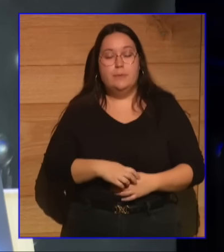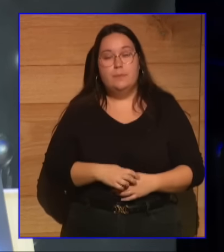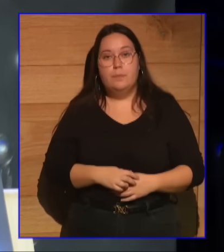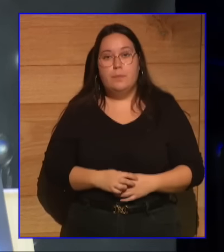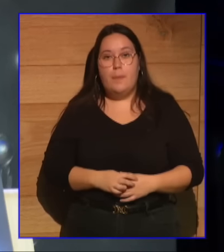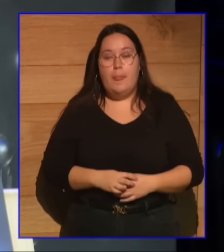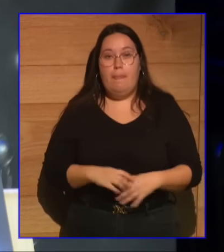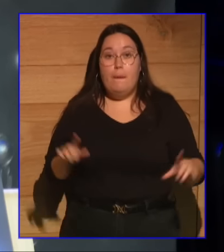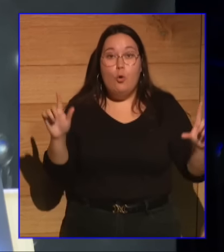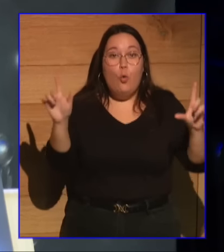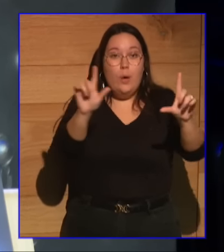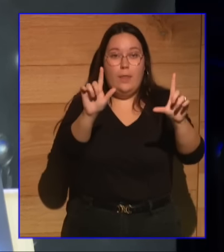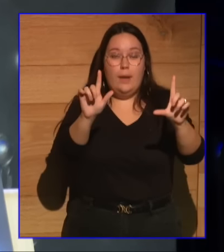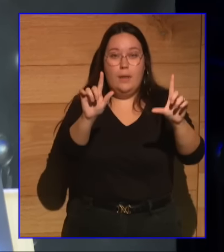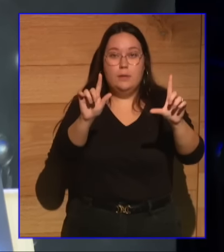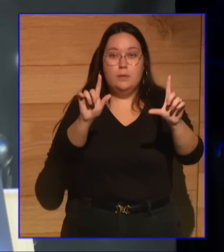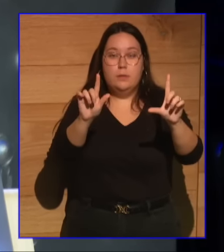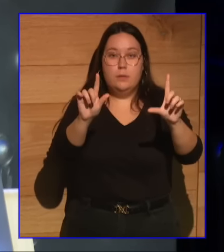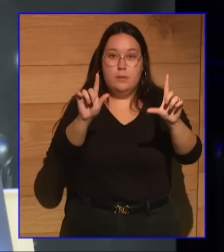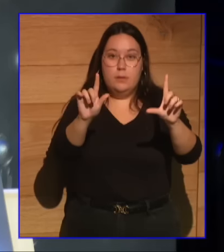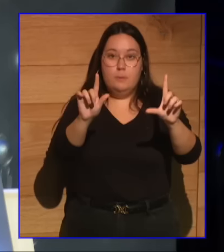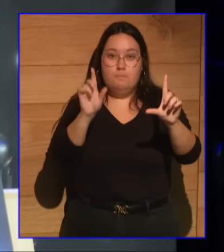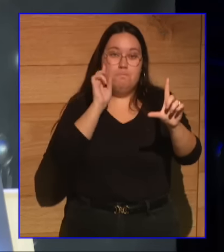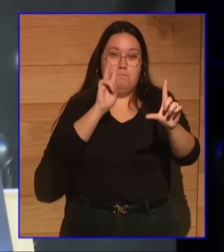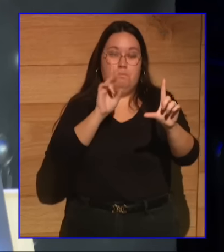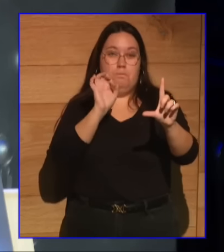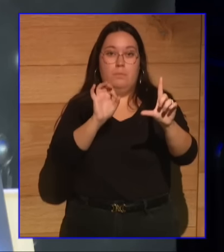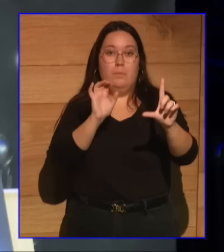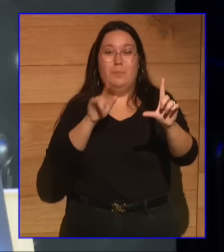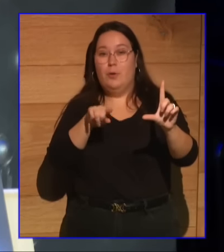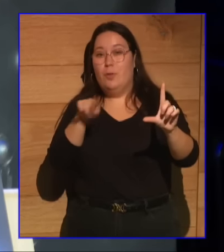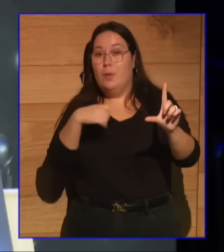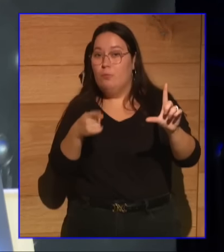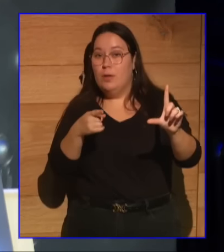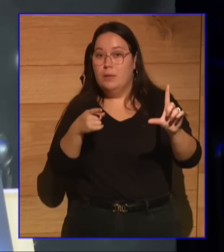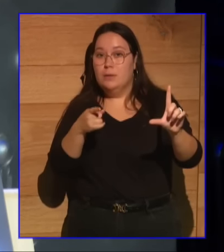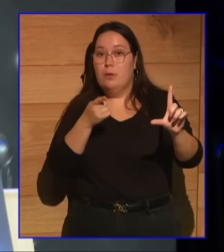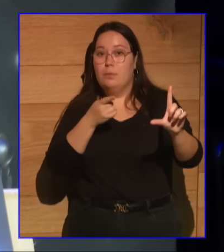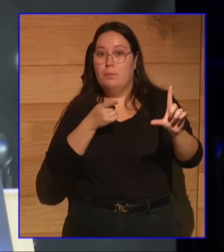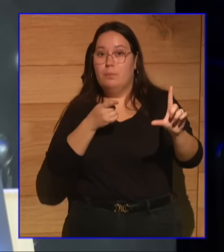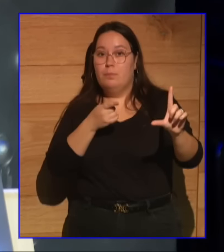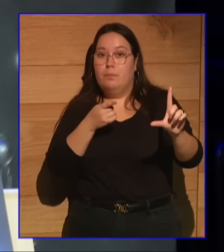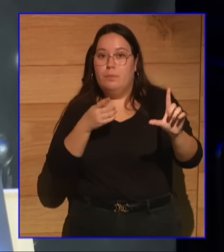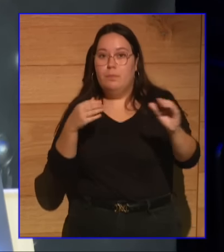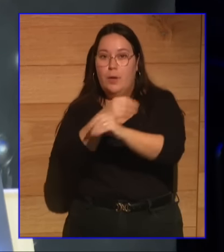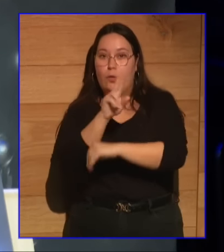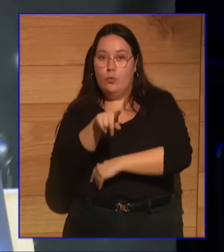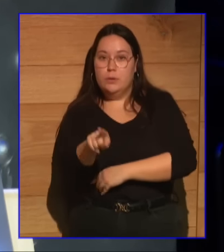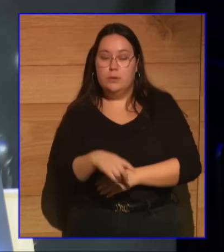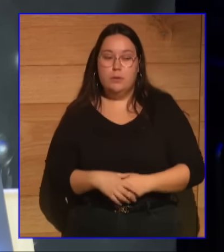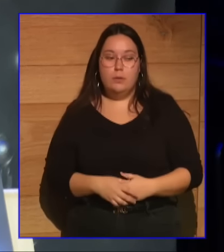escena como si se tratara de un guante, de un modo que, sin embargo, no resulta paródico, sino que simplemente